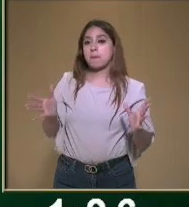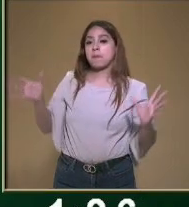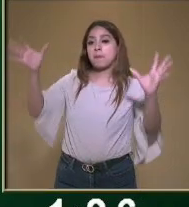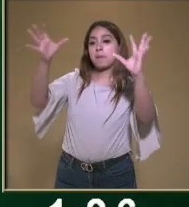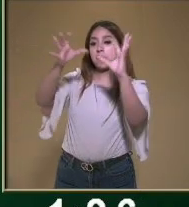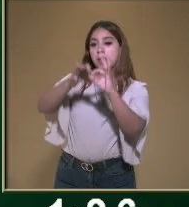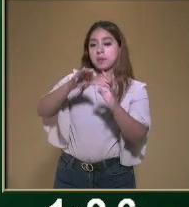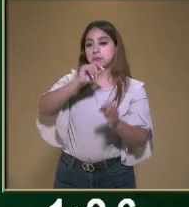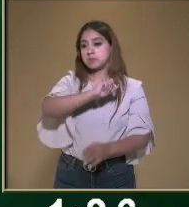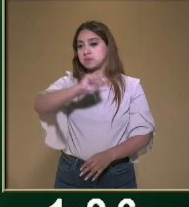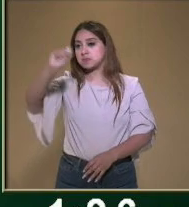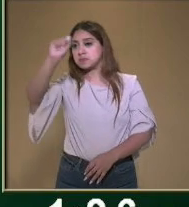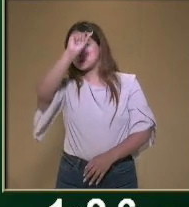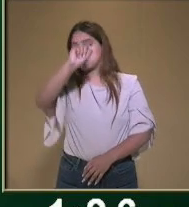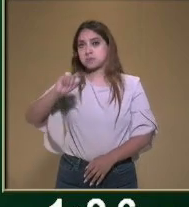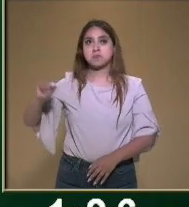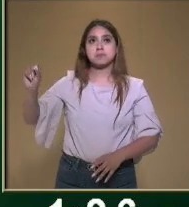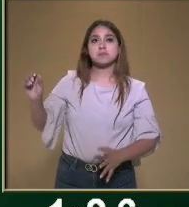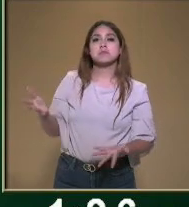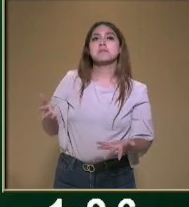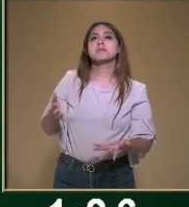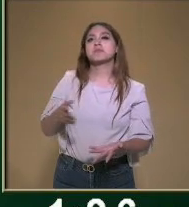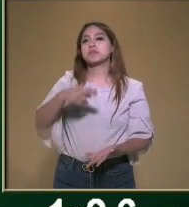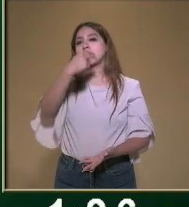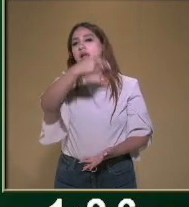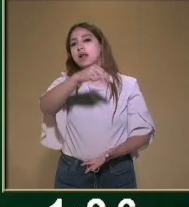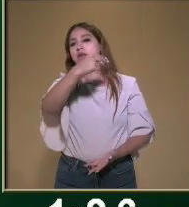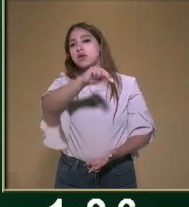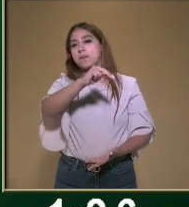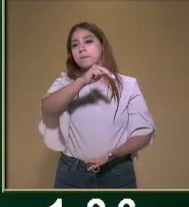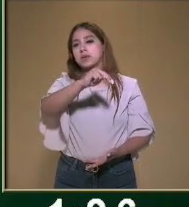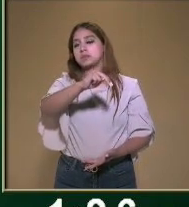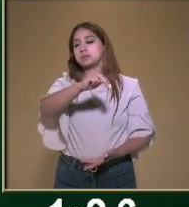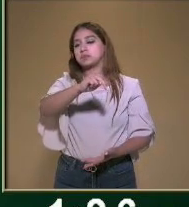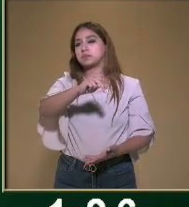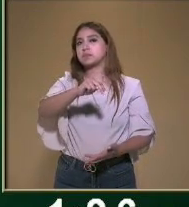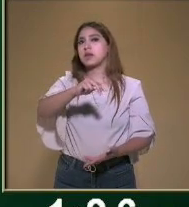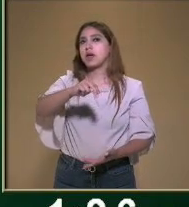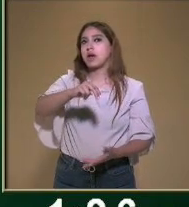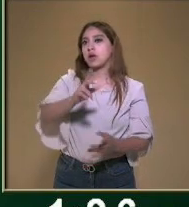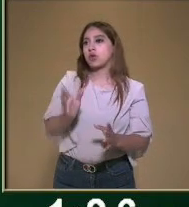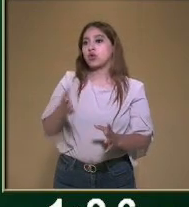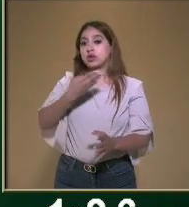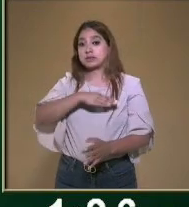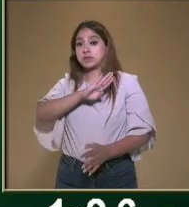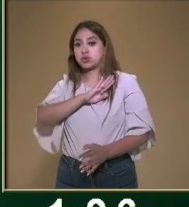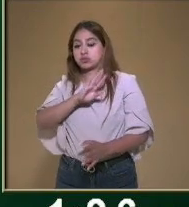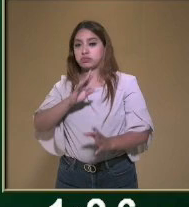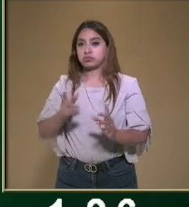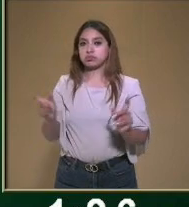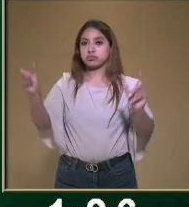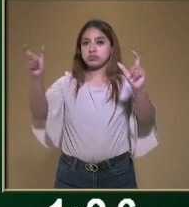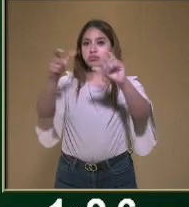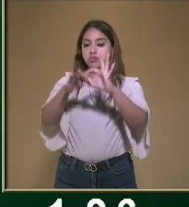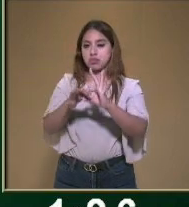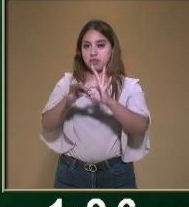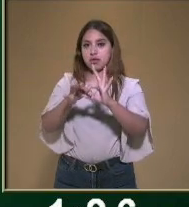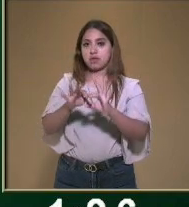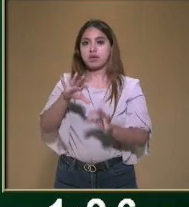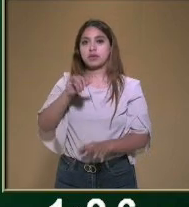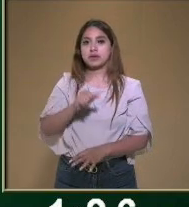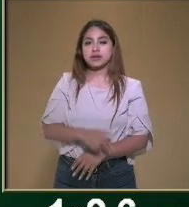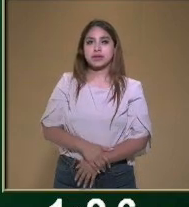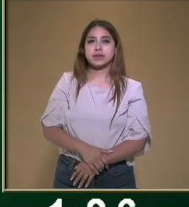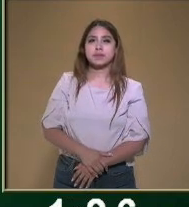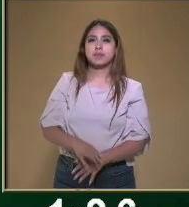nombre náhuatl con en español. En español, así es. Un bueno, ejemplo, pues aquí, el por tamali, ejemplo,